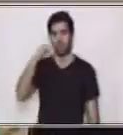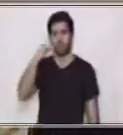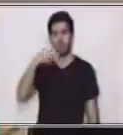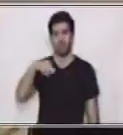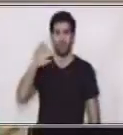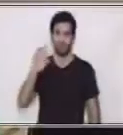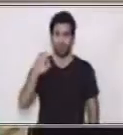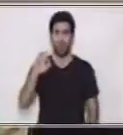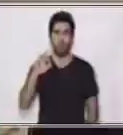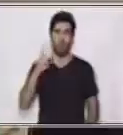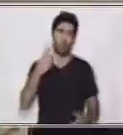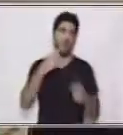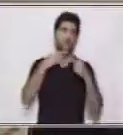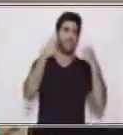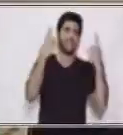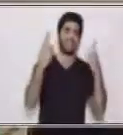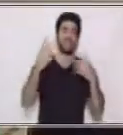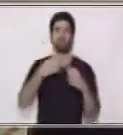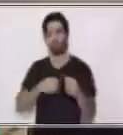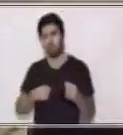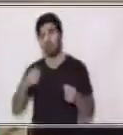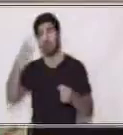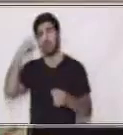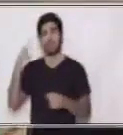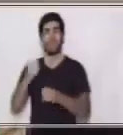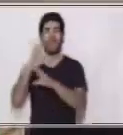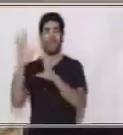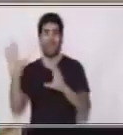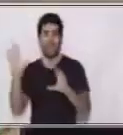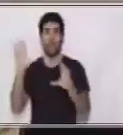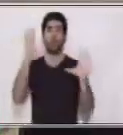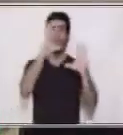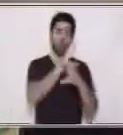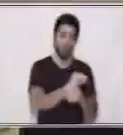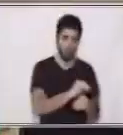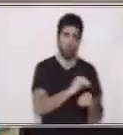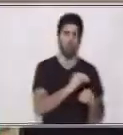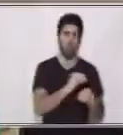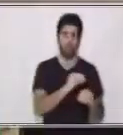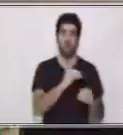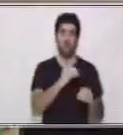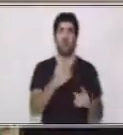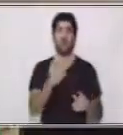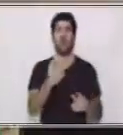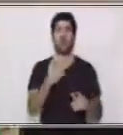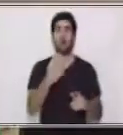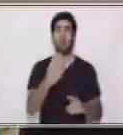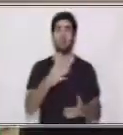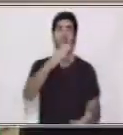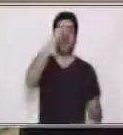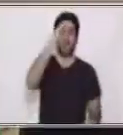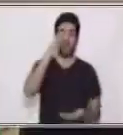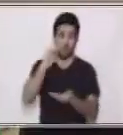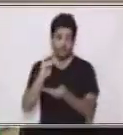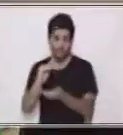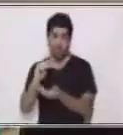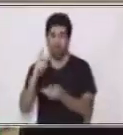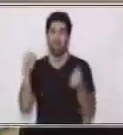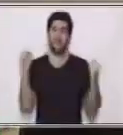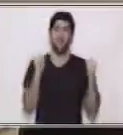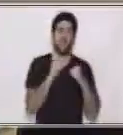triste, día, noche, luz, oscuridad, pequeño, grande, frío, calor.